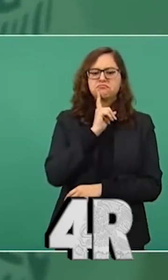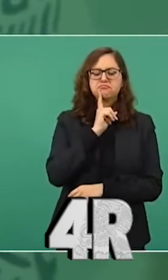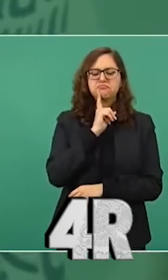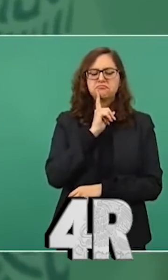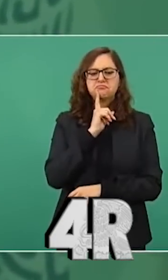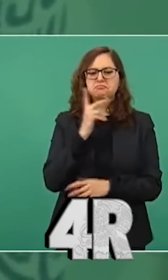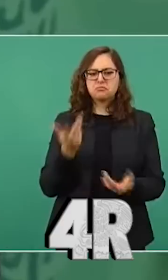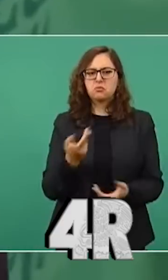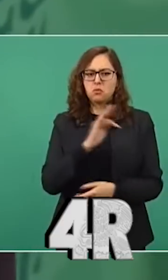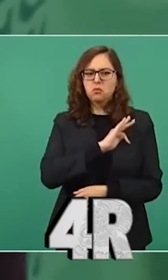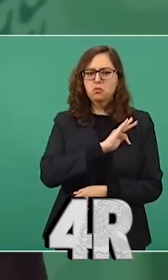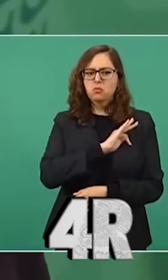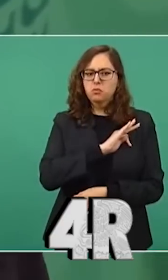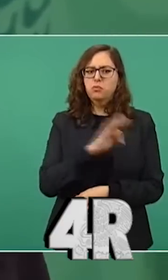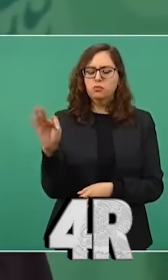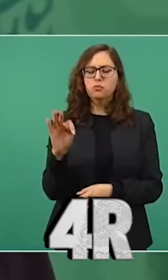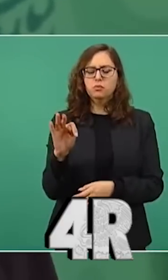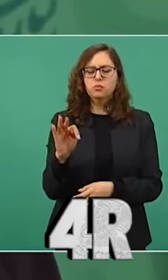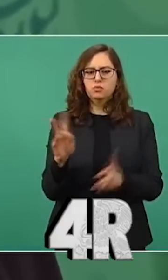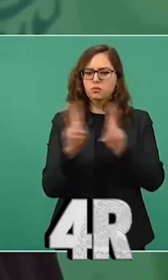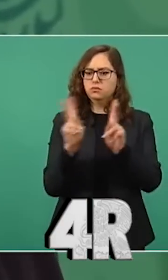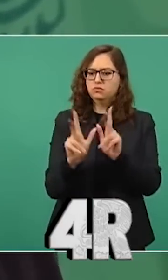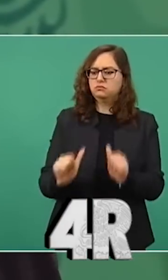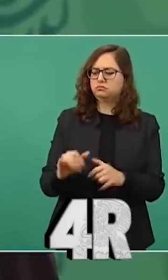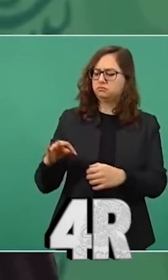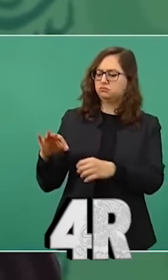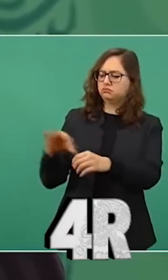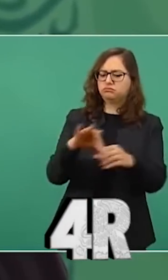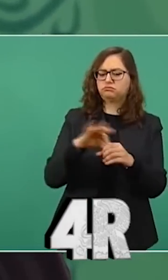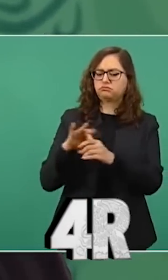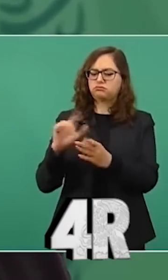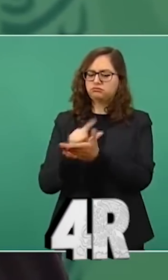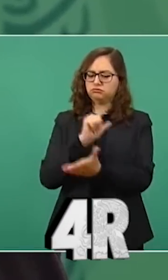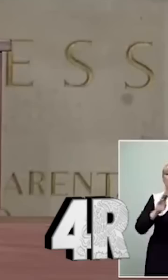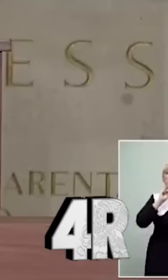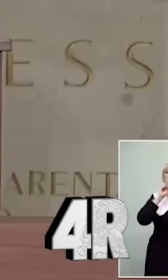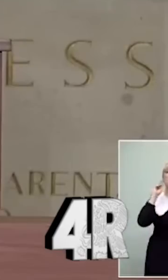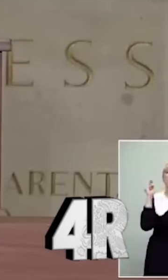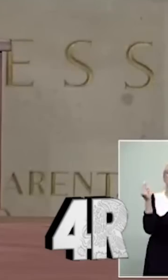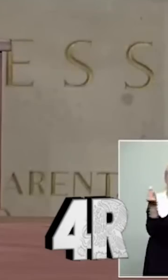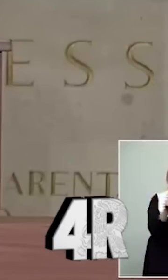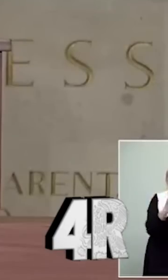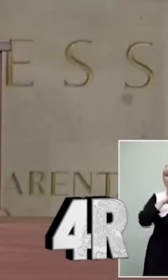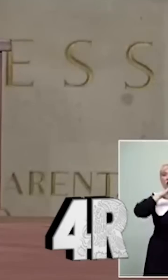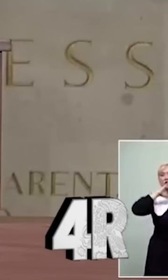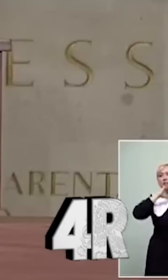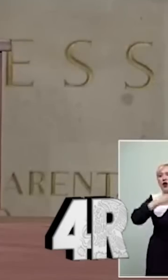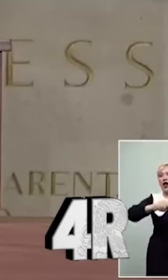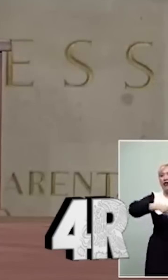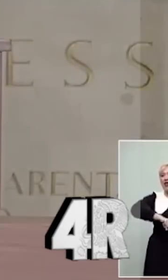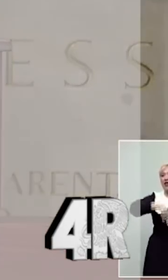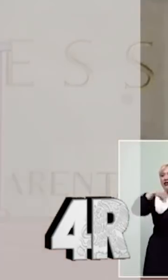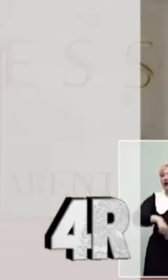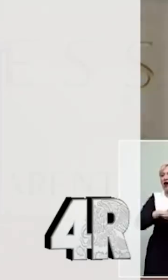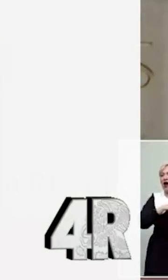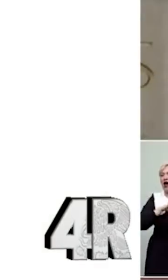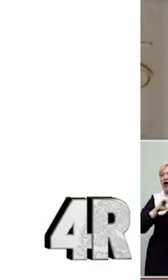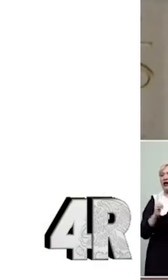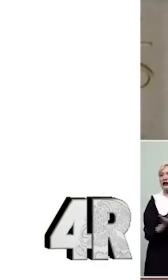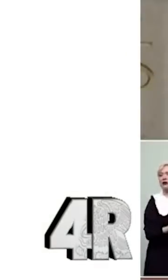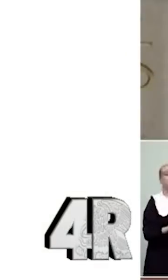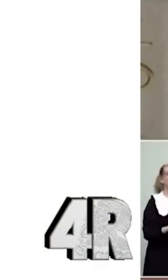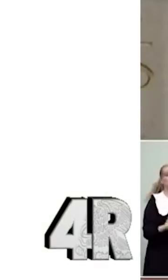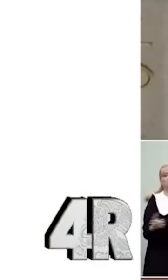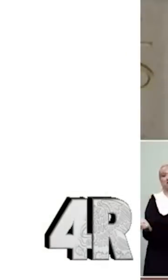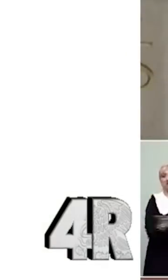Corte de Justicia admitió a trámite la controversia constitucional que interpuso el Instituto Nacional de Transparencia